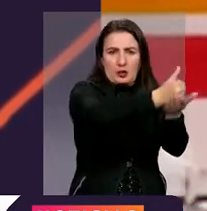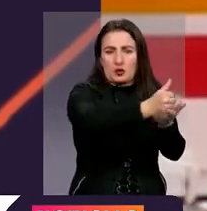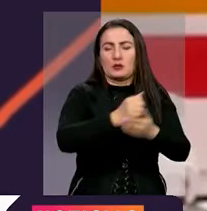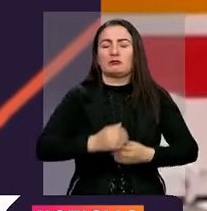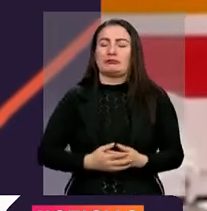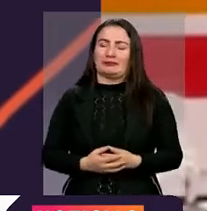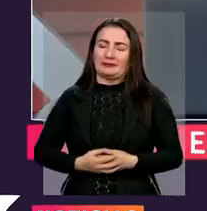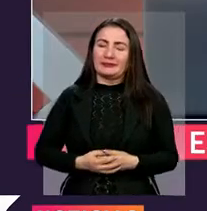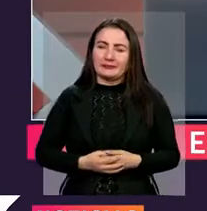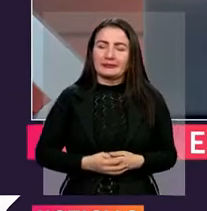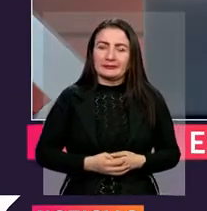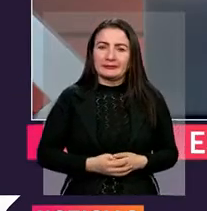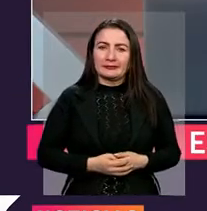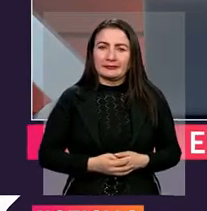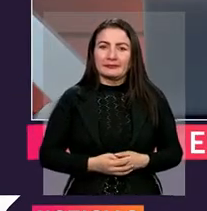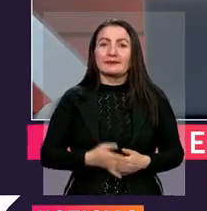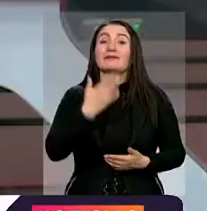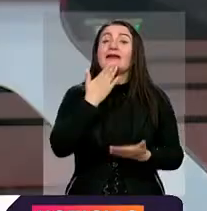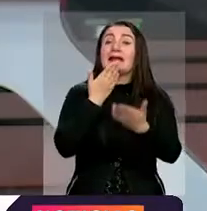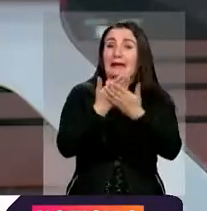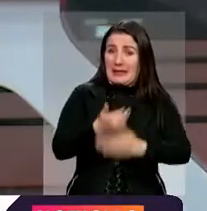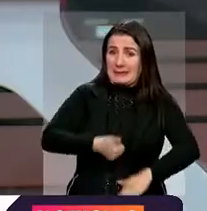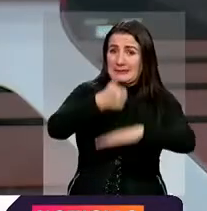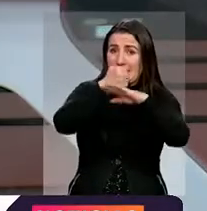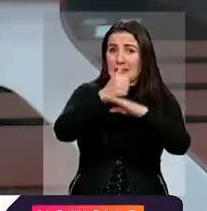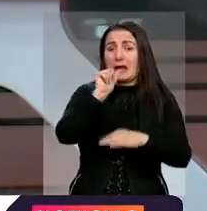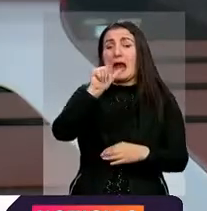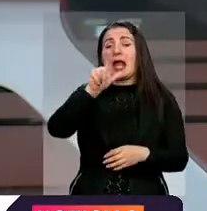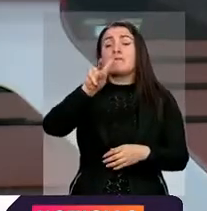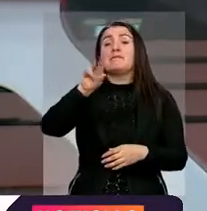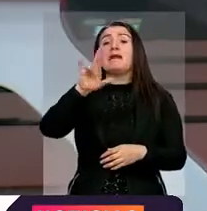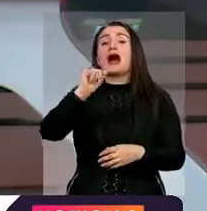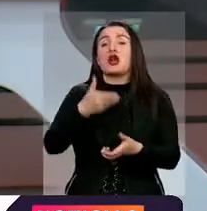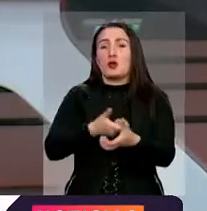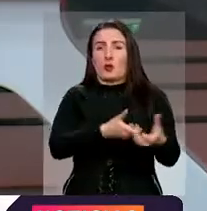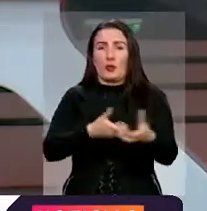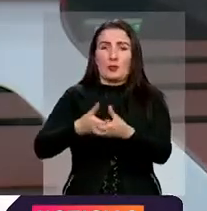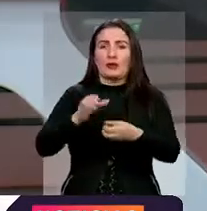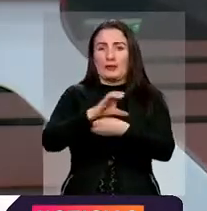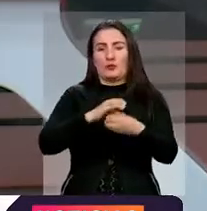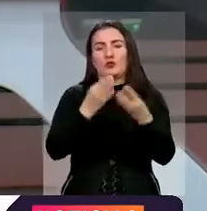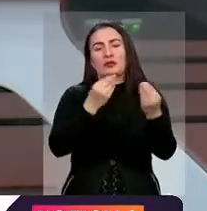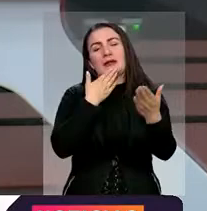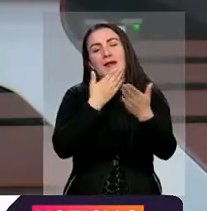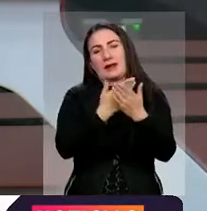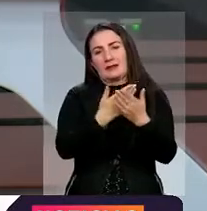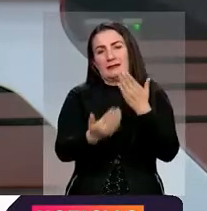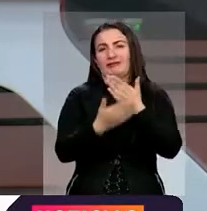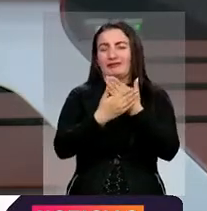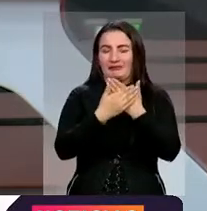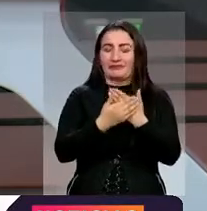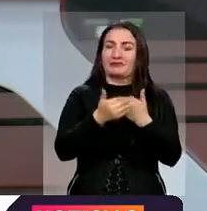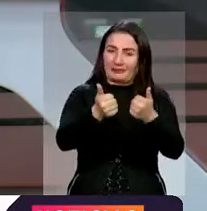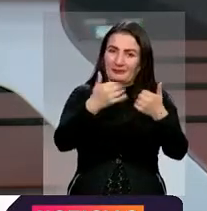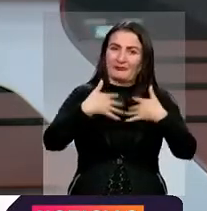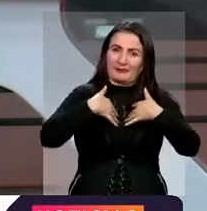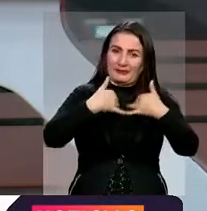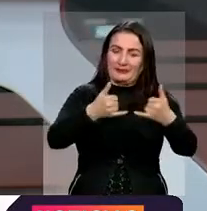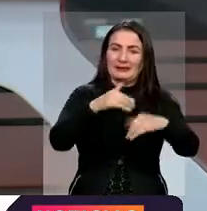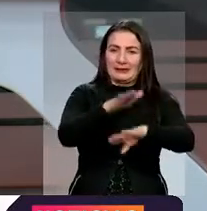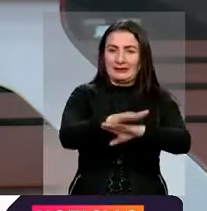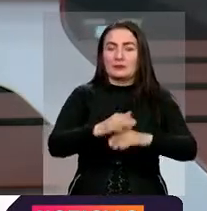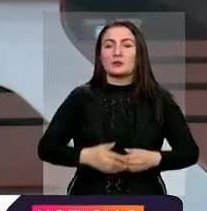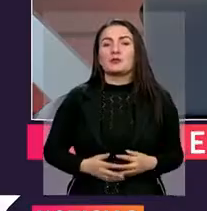presentar. Capitán Álvaro Farfán, delegado del Cuerpo de Bomberos de Cundinamarca, muchas gracias por acompañarnos y esperamos que tenga una buena